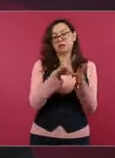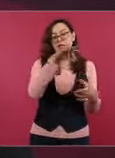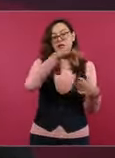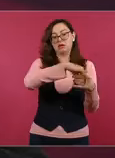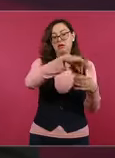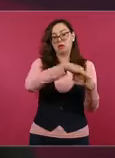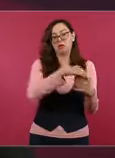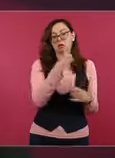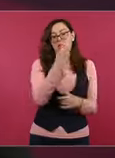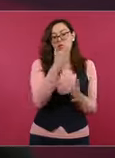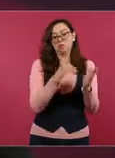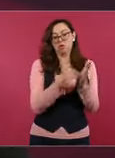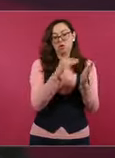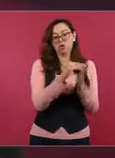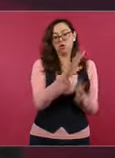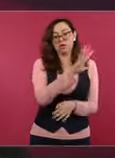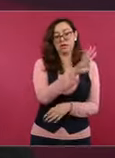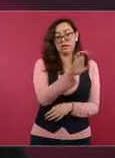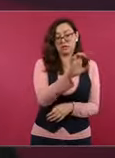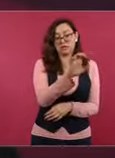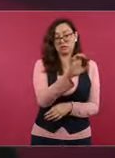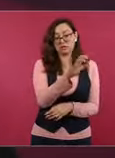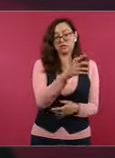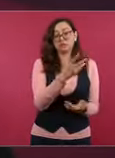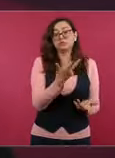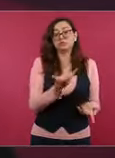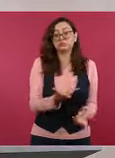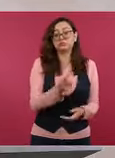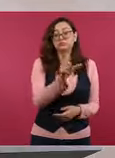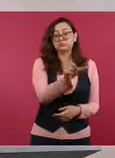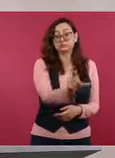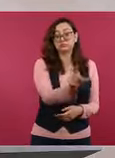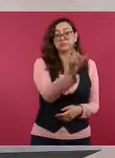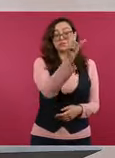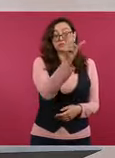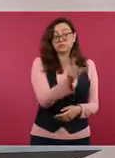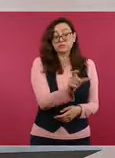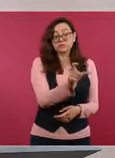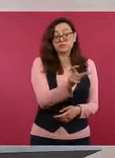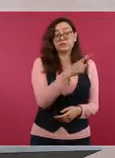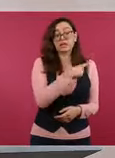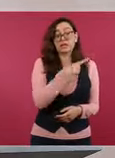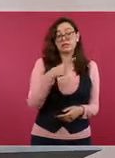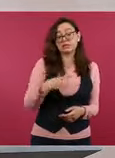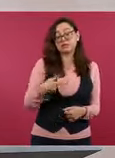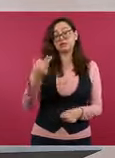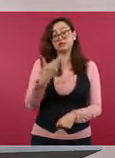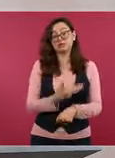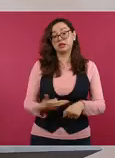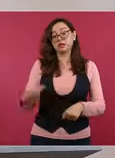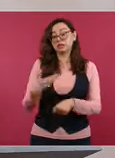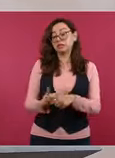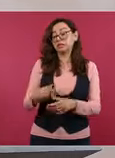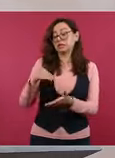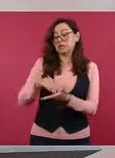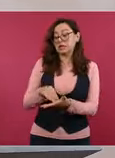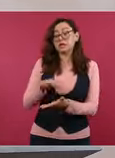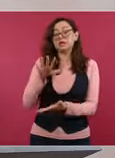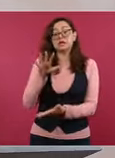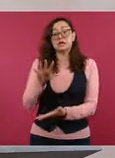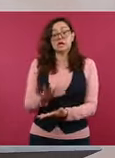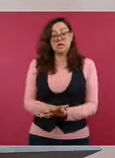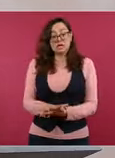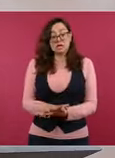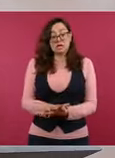tantos, y de ahí esas personas, cuando reciben su credencial, tienen que registrarse. Esos registros, y lo